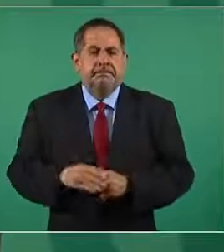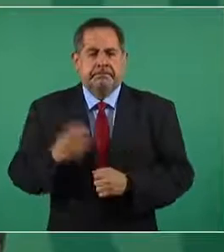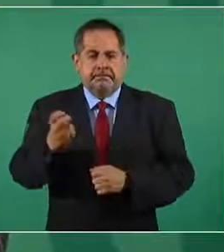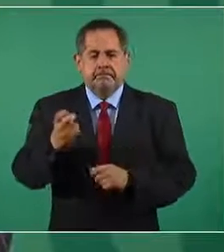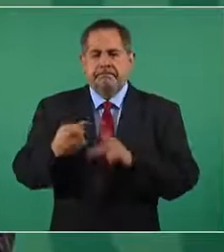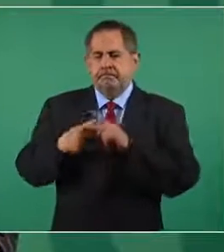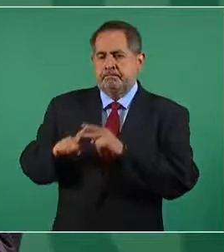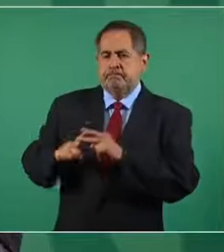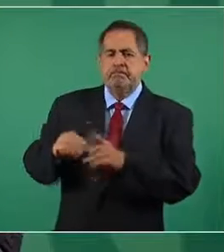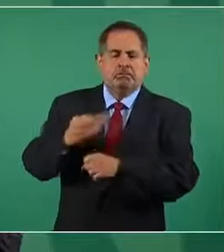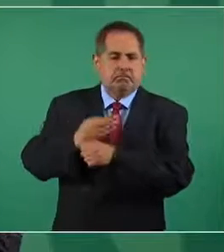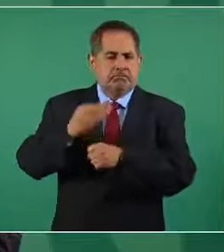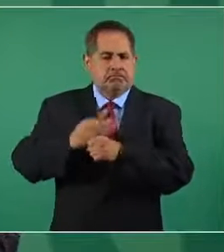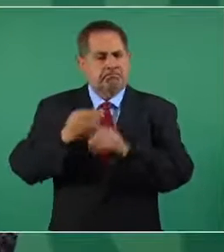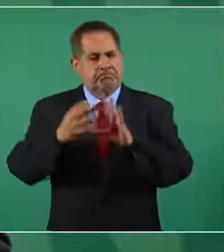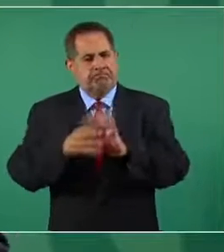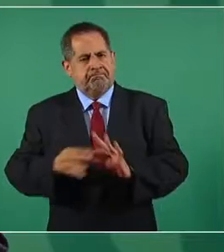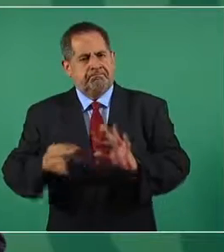iniciar